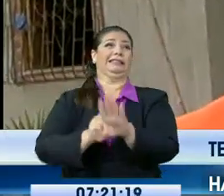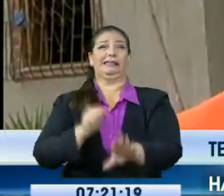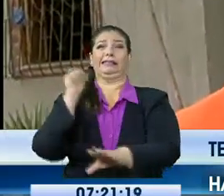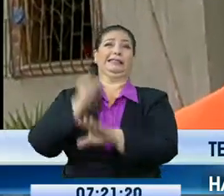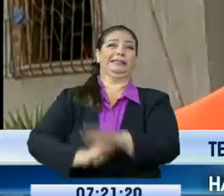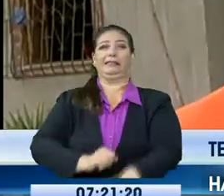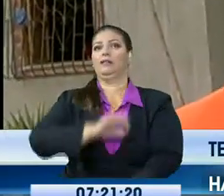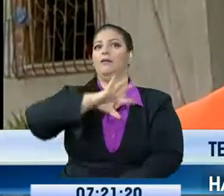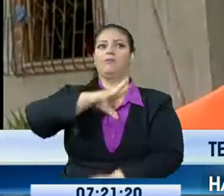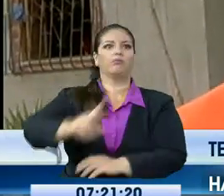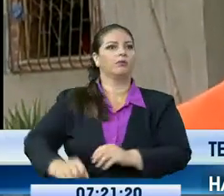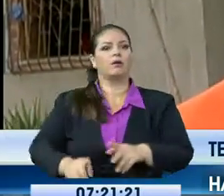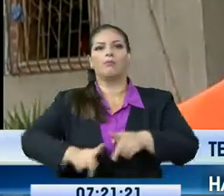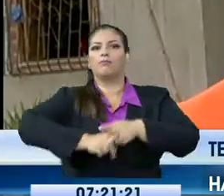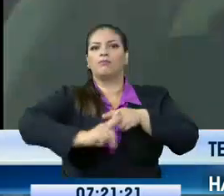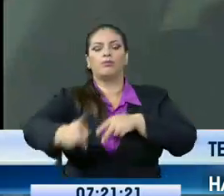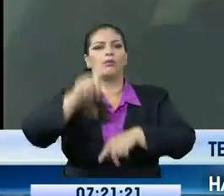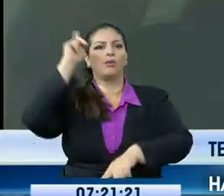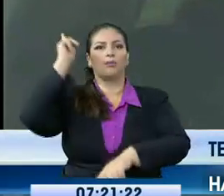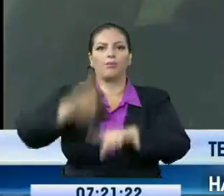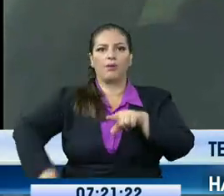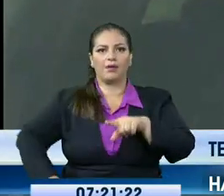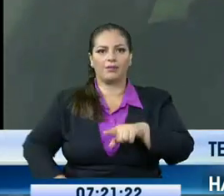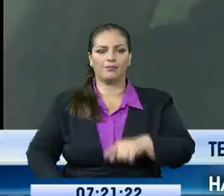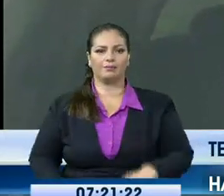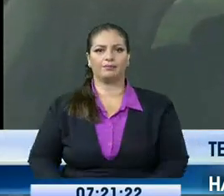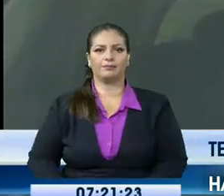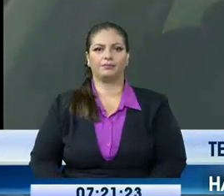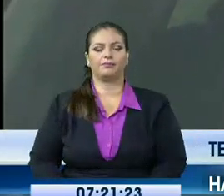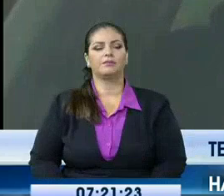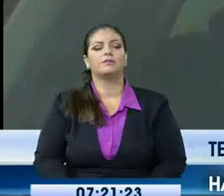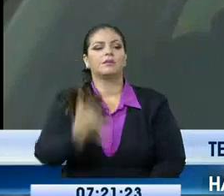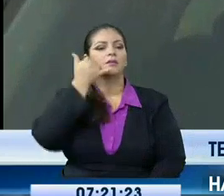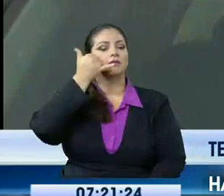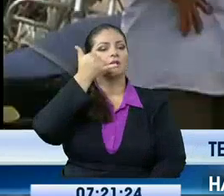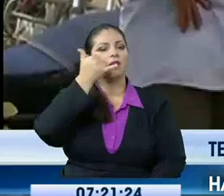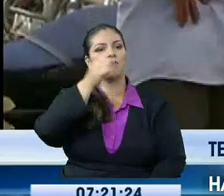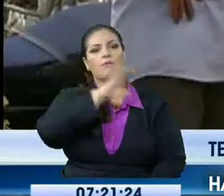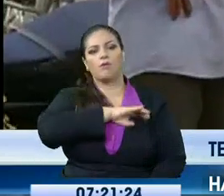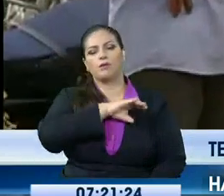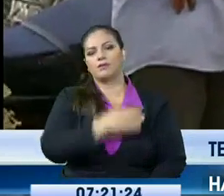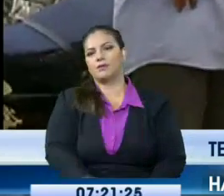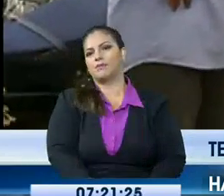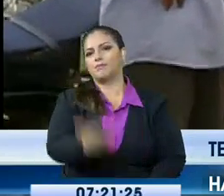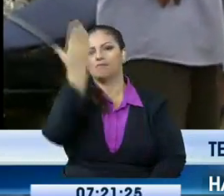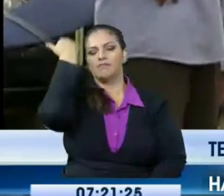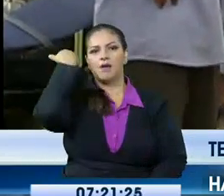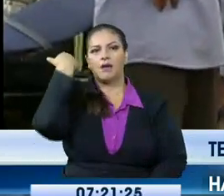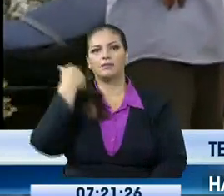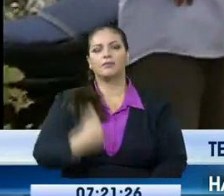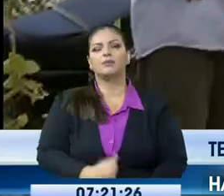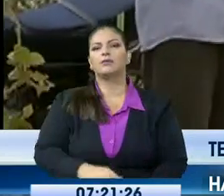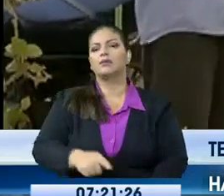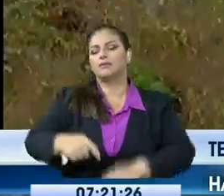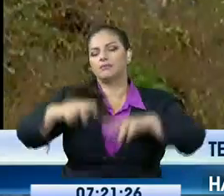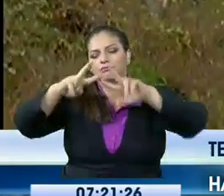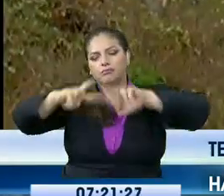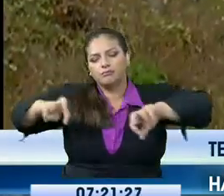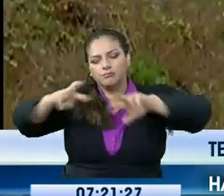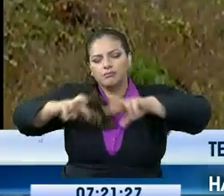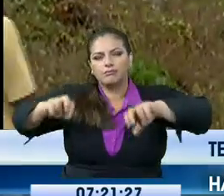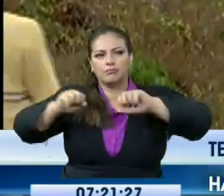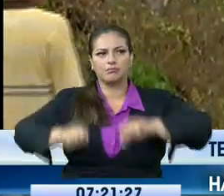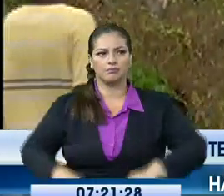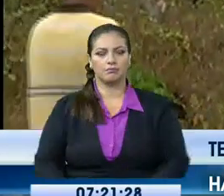ellos a llevárseles con todo, ¿no? De ahí que la policía se hizo presente para realizar las investigaciones, asegurando que los moradores lograron detener